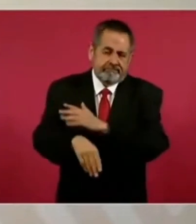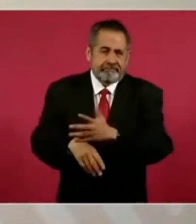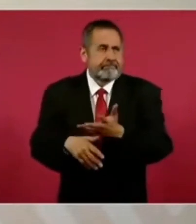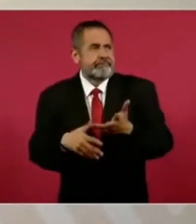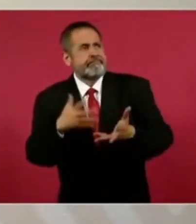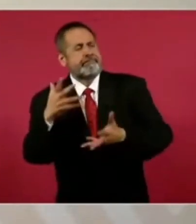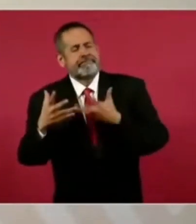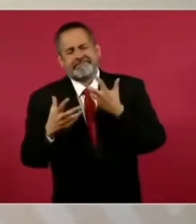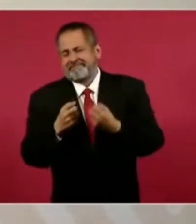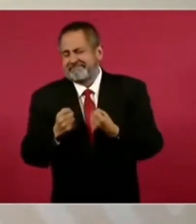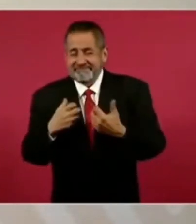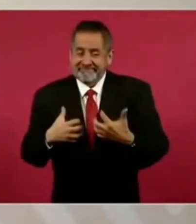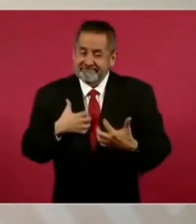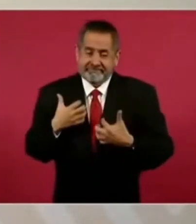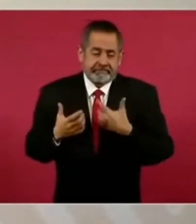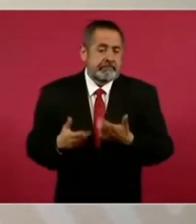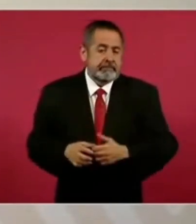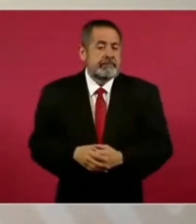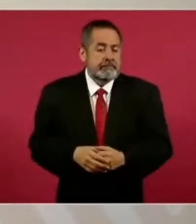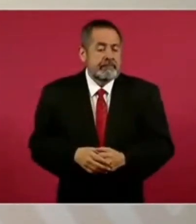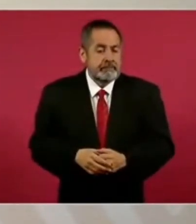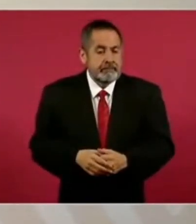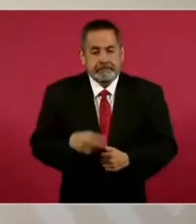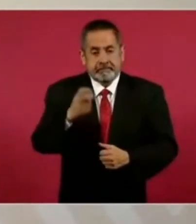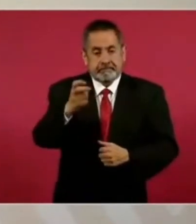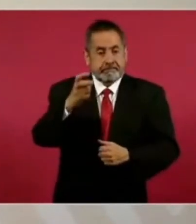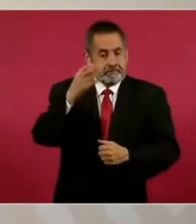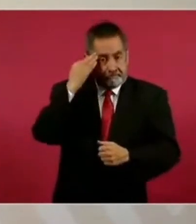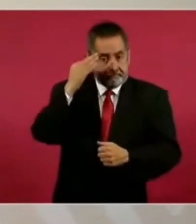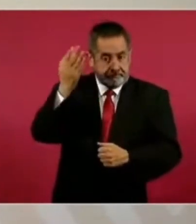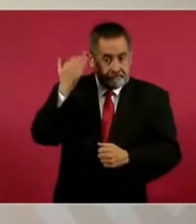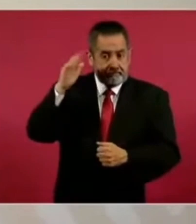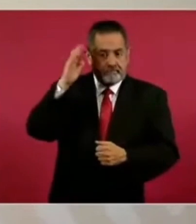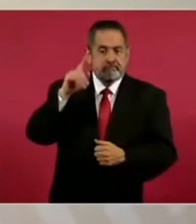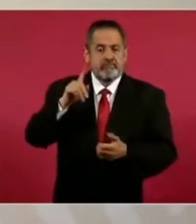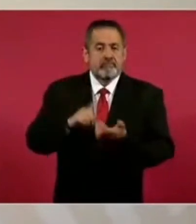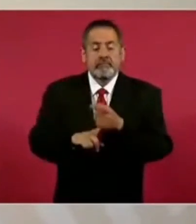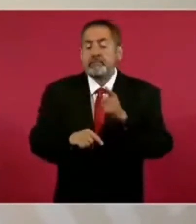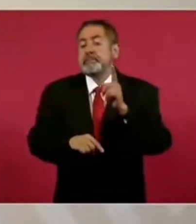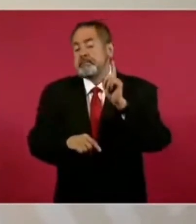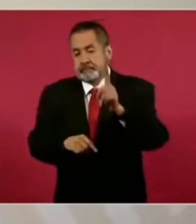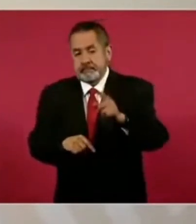Es fuertísimo. En ese entonces estábamos aquí,